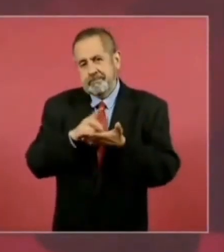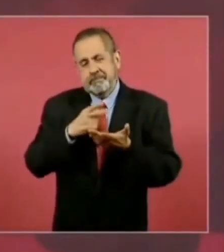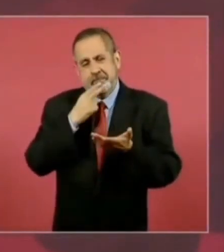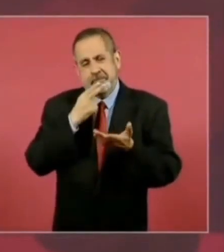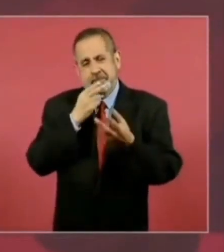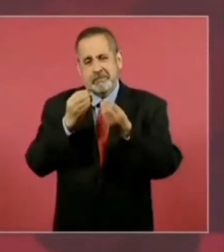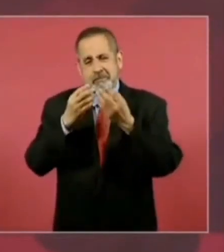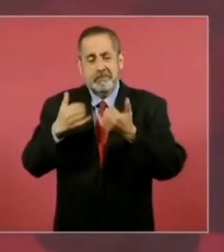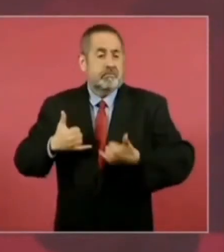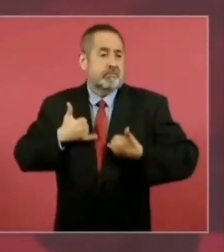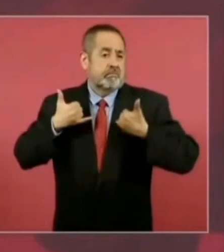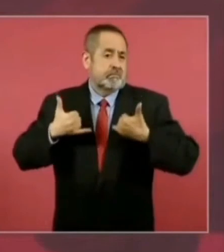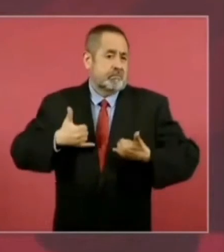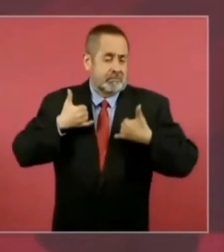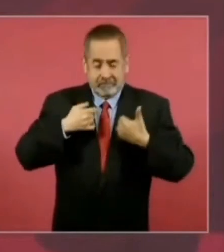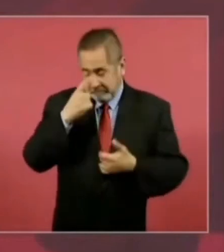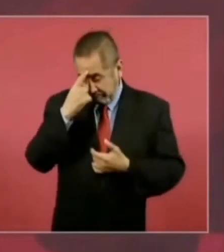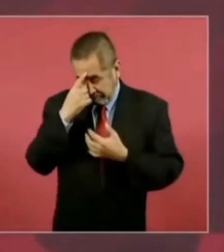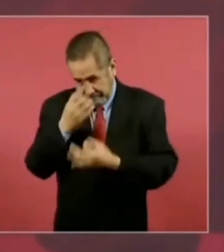en jóvenes.